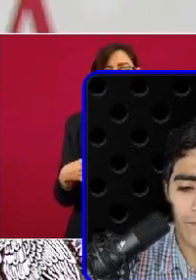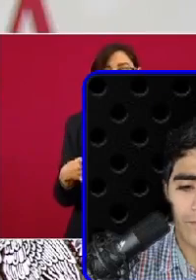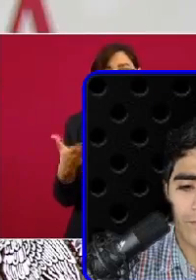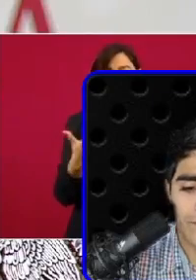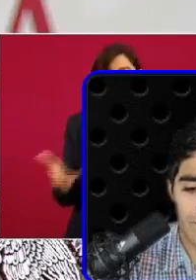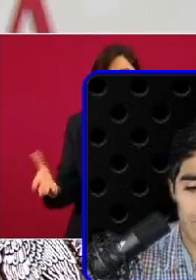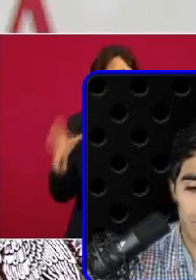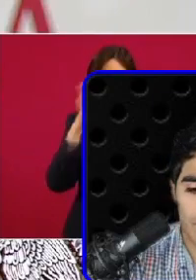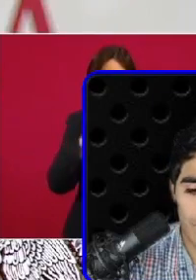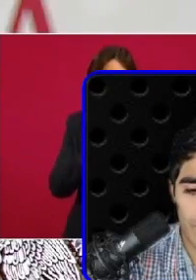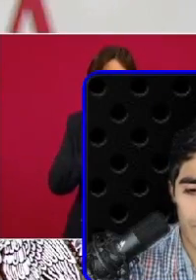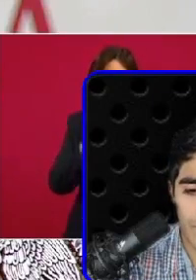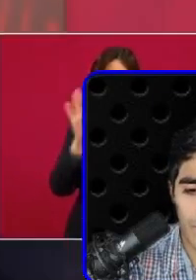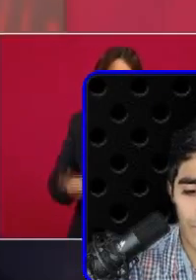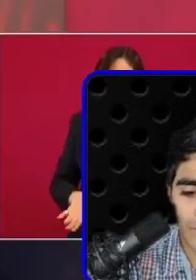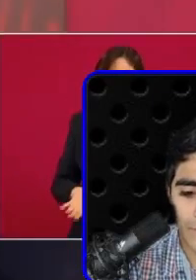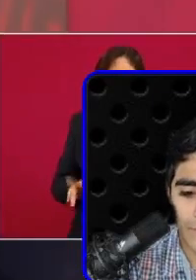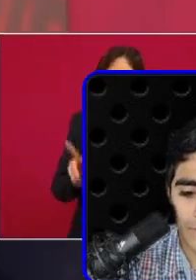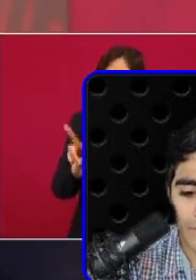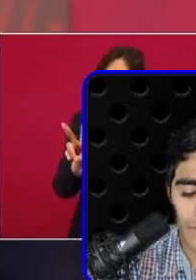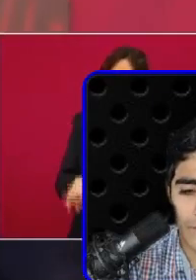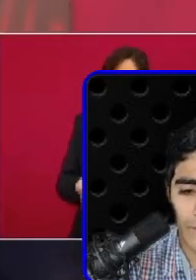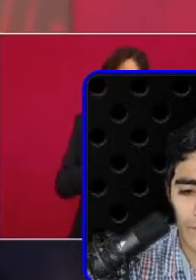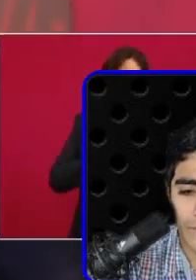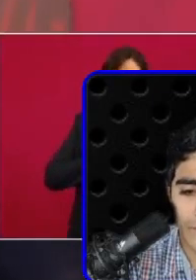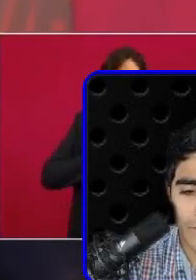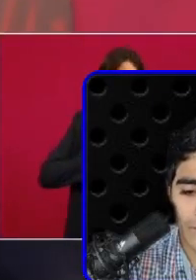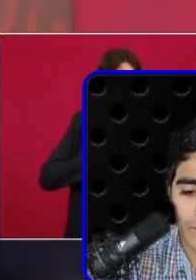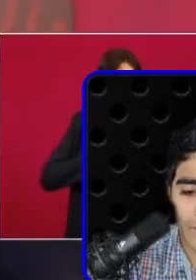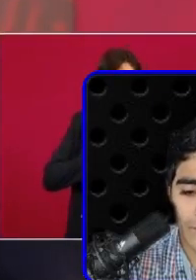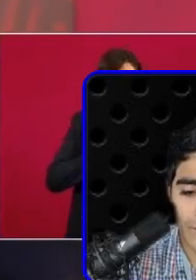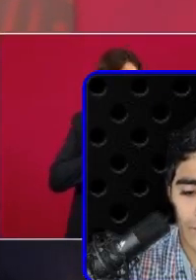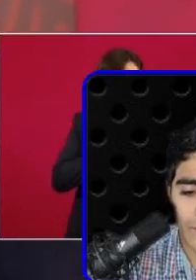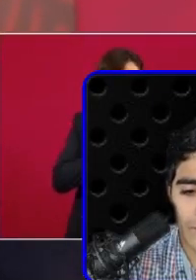lamento mucho su fallecimiento. Además, un gran